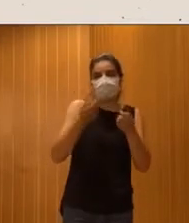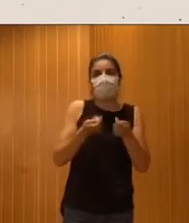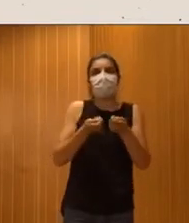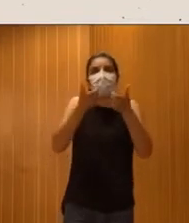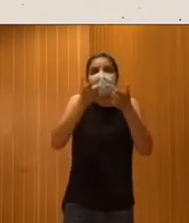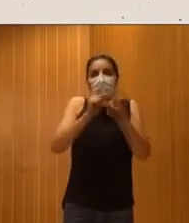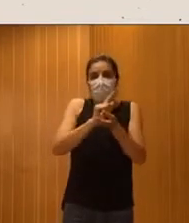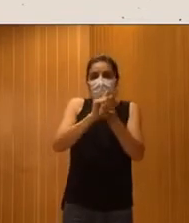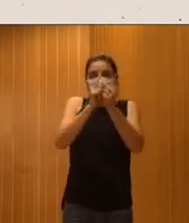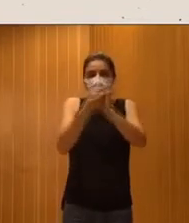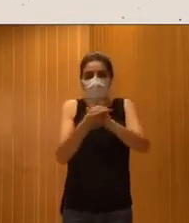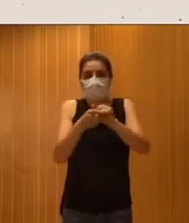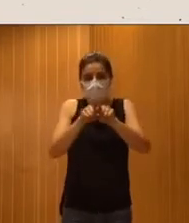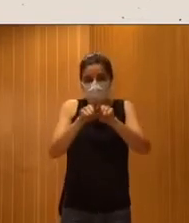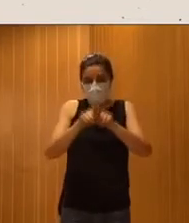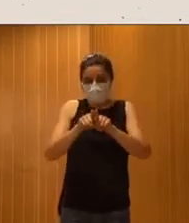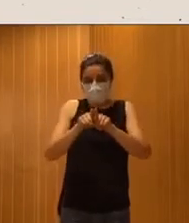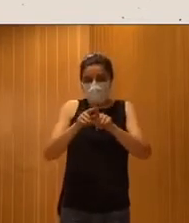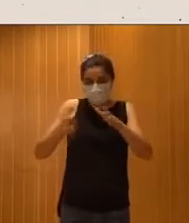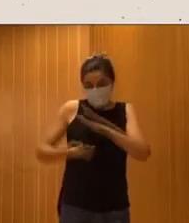notable en la reducción de sujeciones mecánicas.